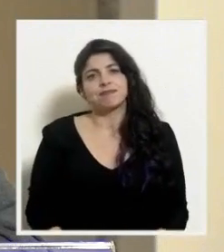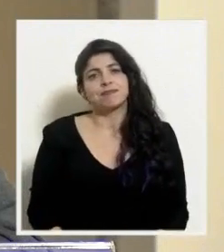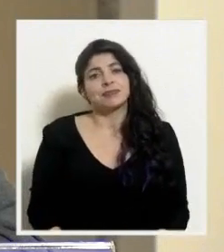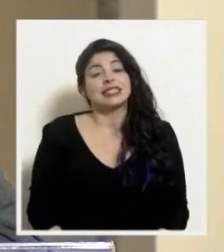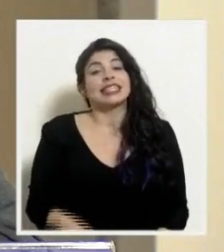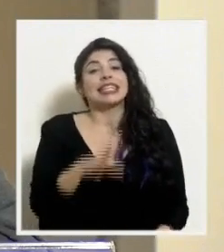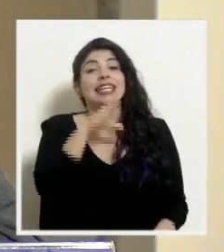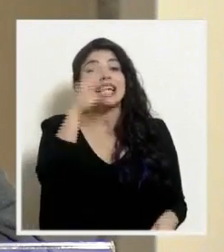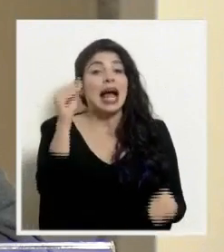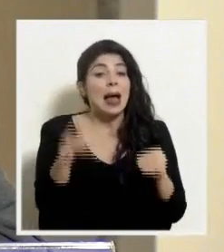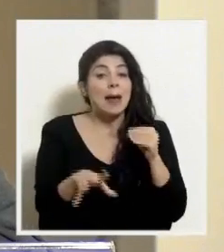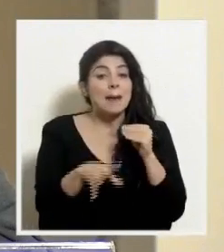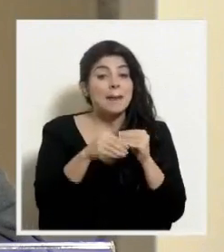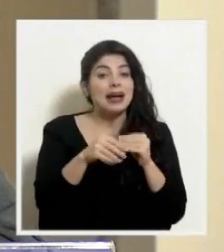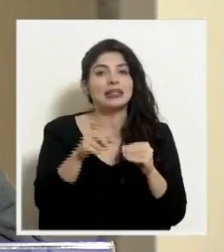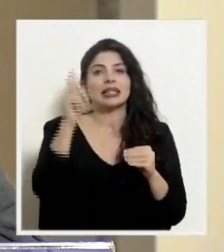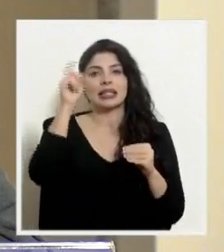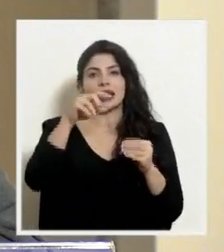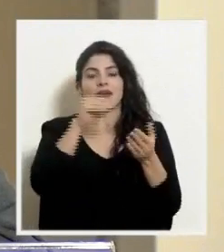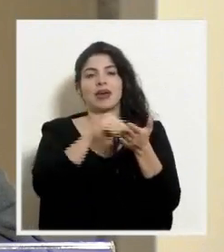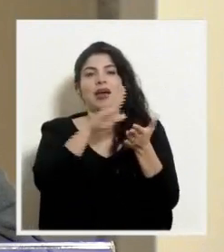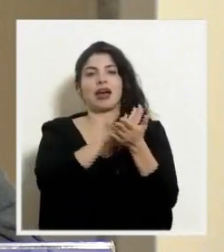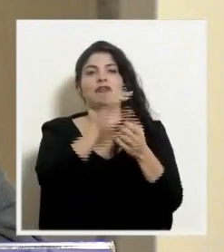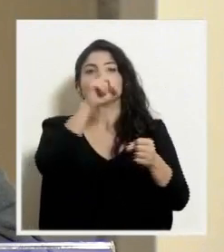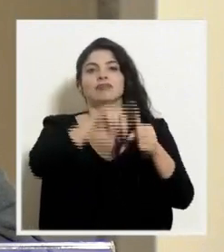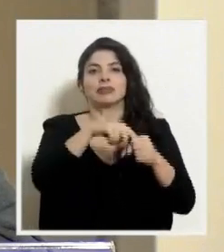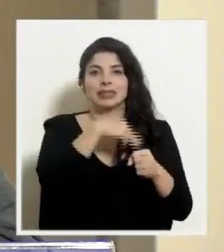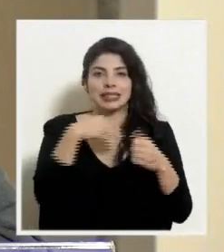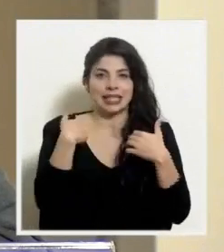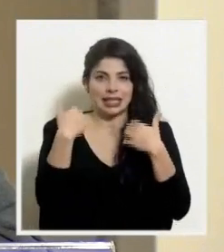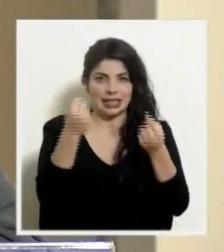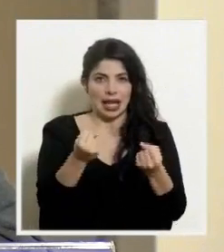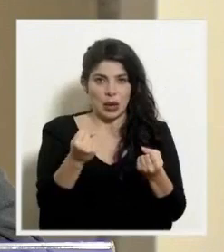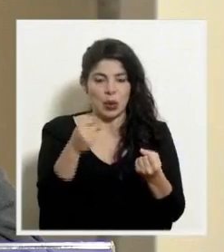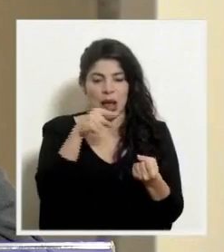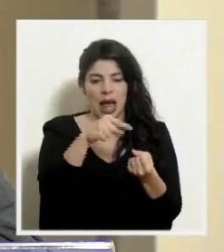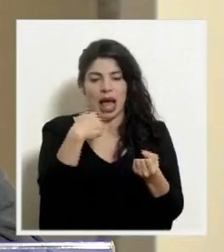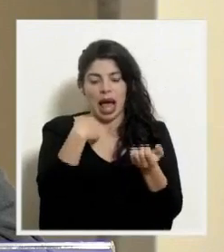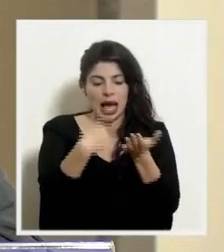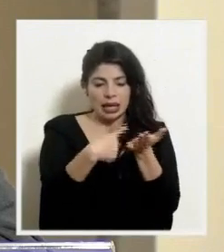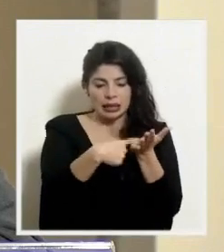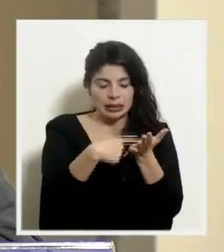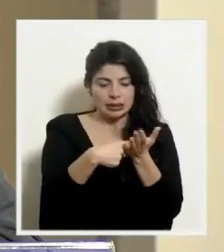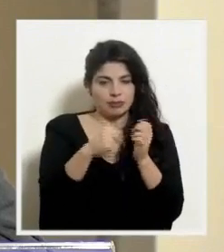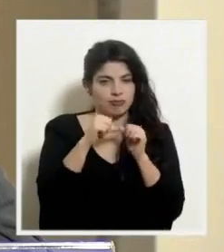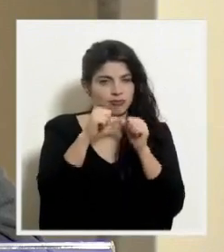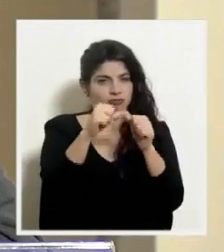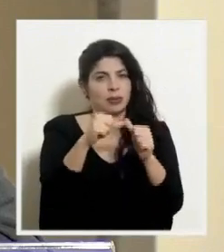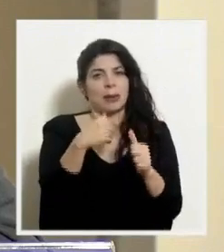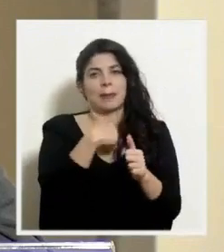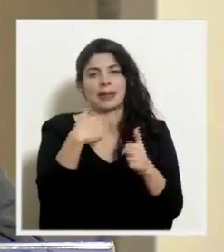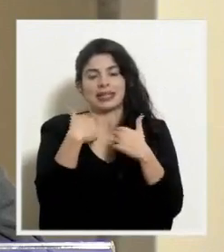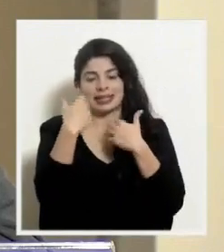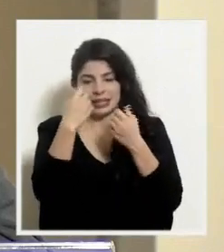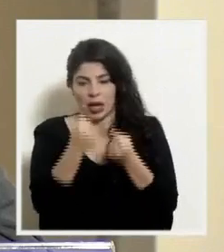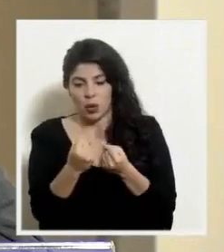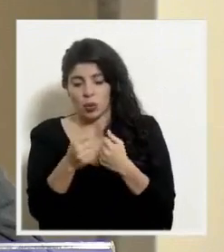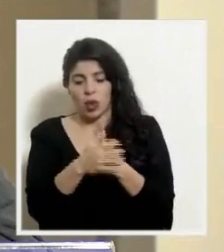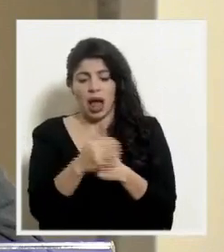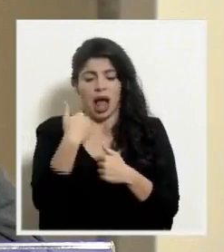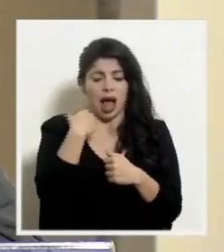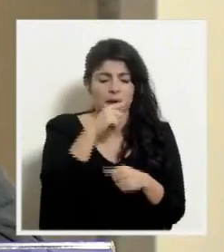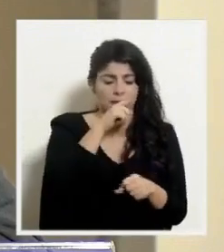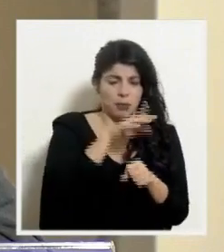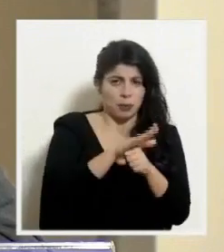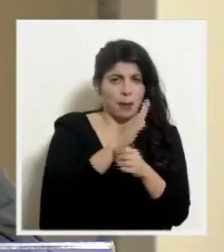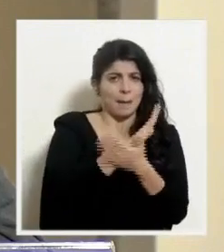Y además debe hacer el registro sanitario. Ese es el tema en el que hay conversaciones permanentes con el Ministerio de Salud, hay un compromiso del Ministerio